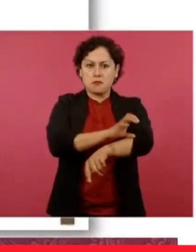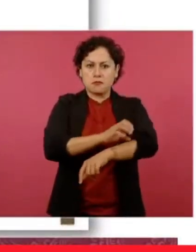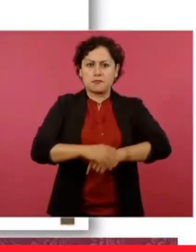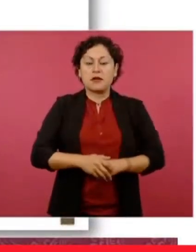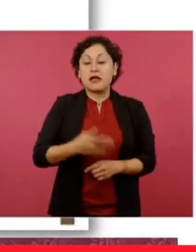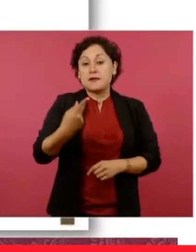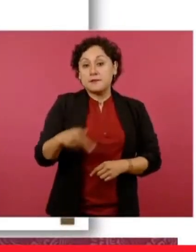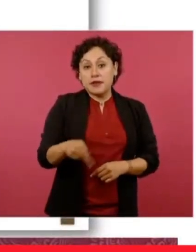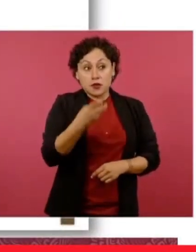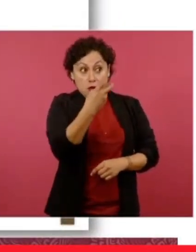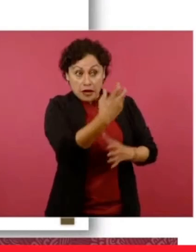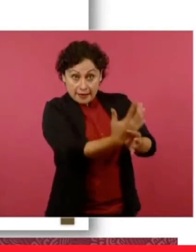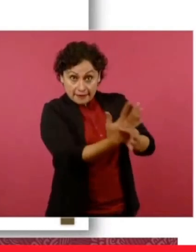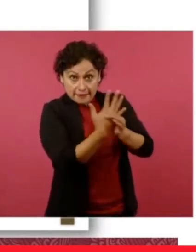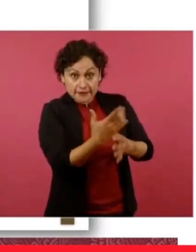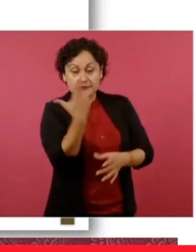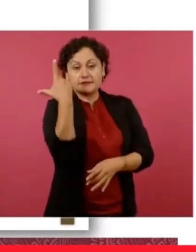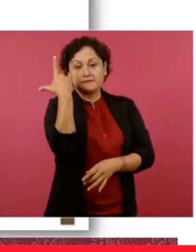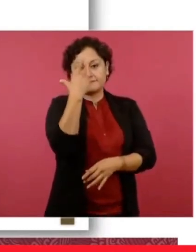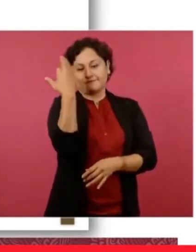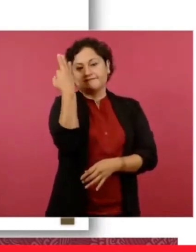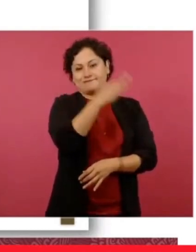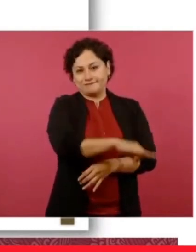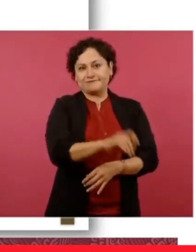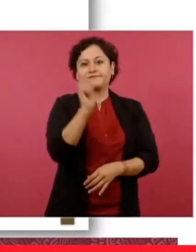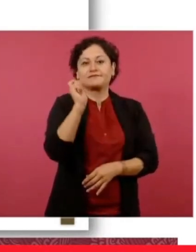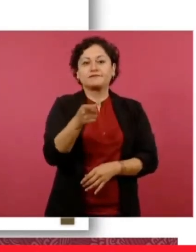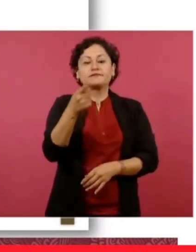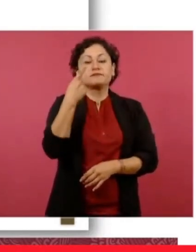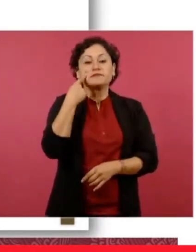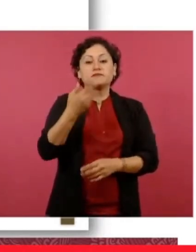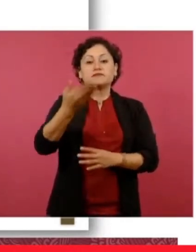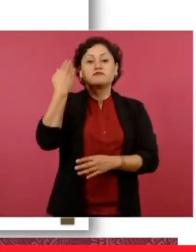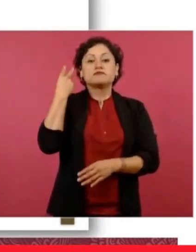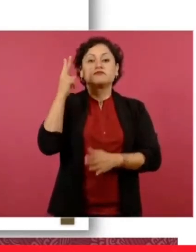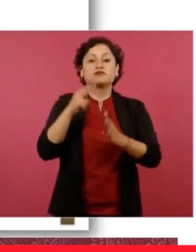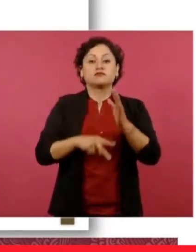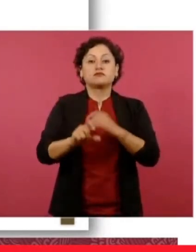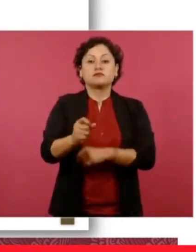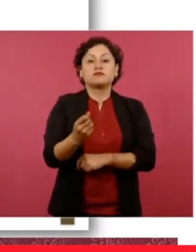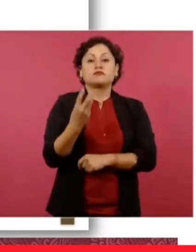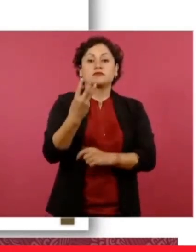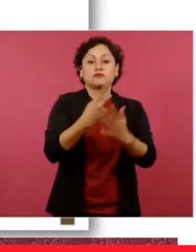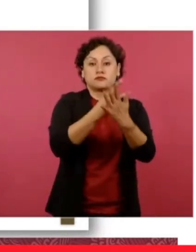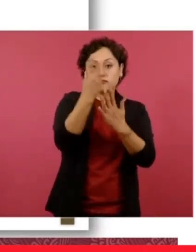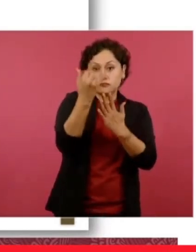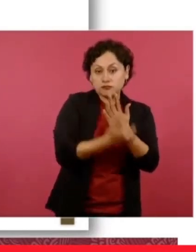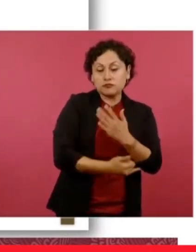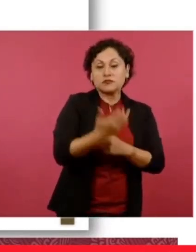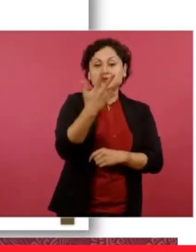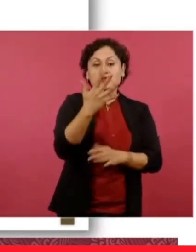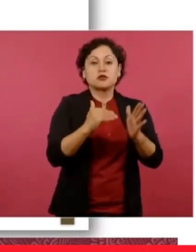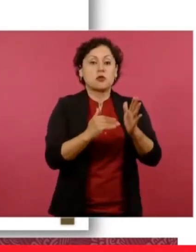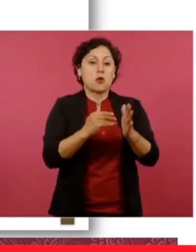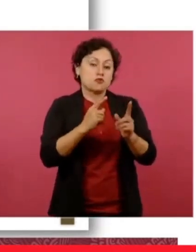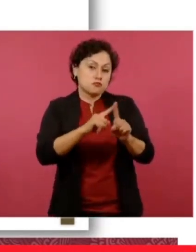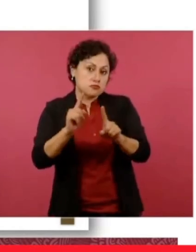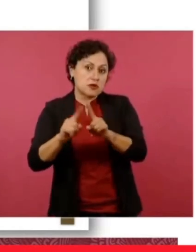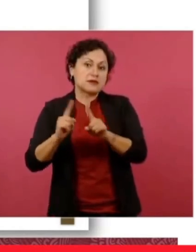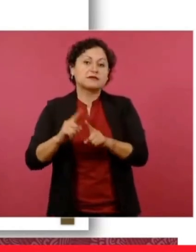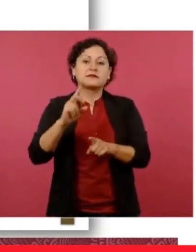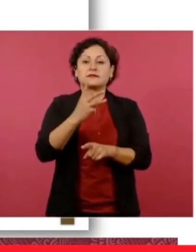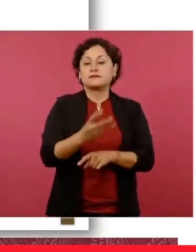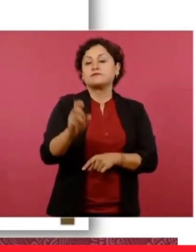falsa. En 2023 se concluyeron 5 proyectos de transmisión que representan 321 millones de pesos y continuó